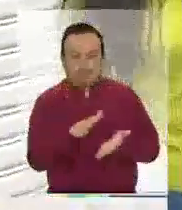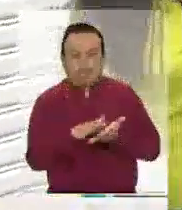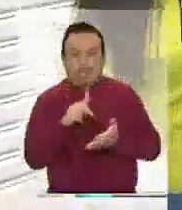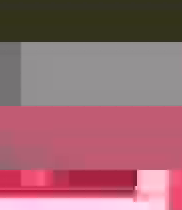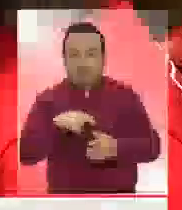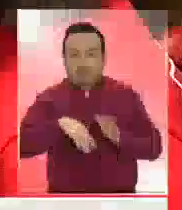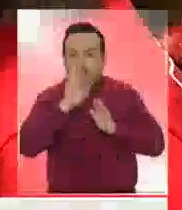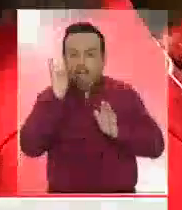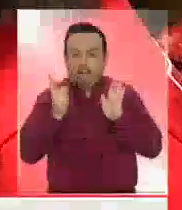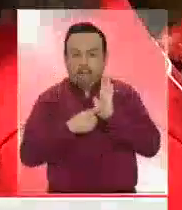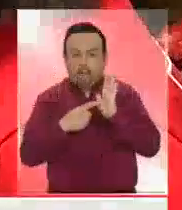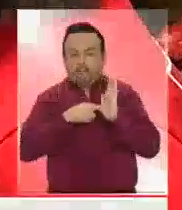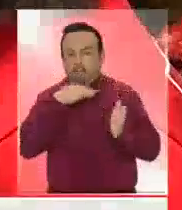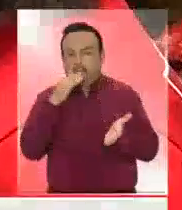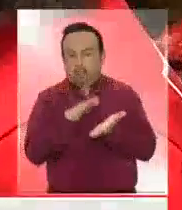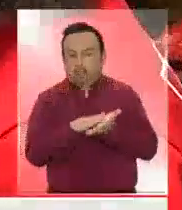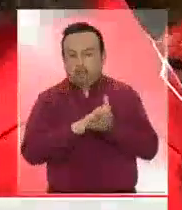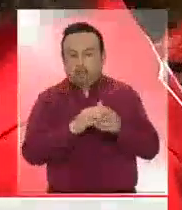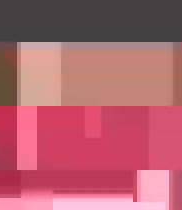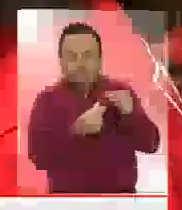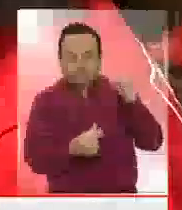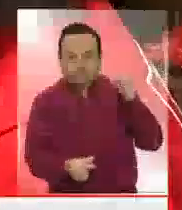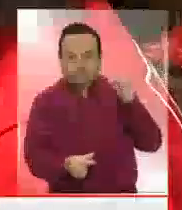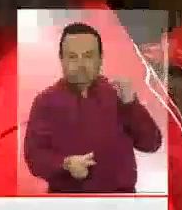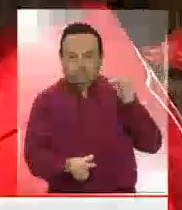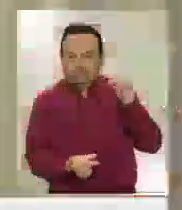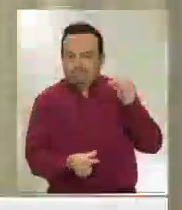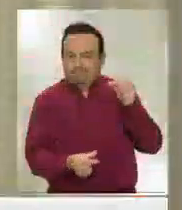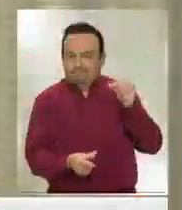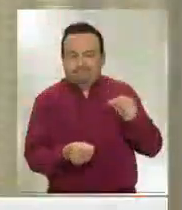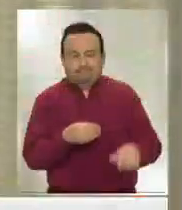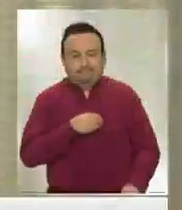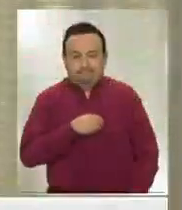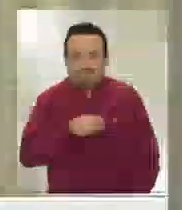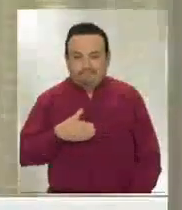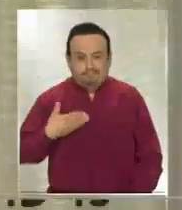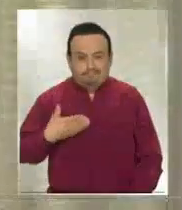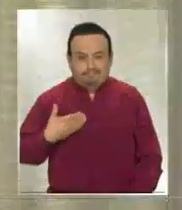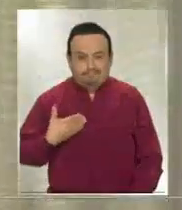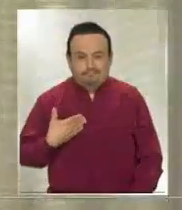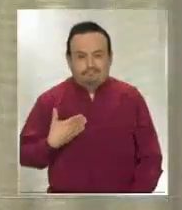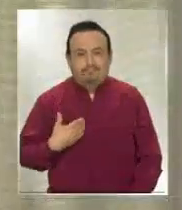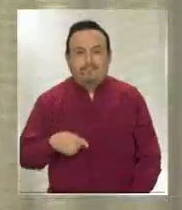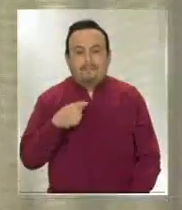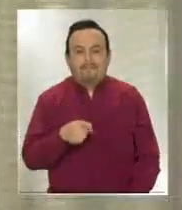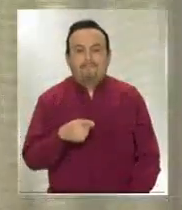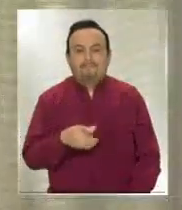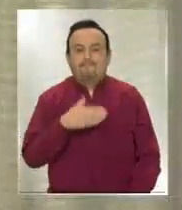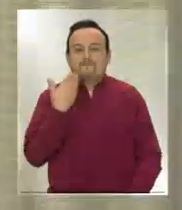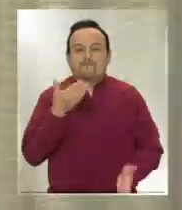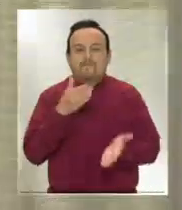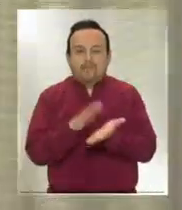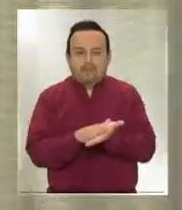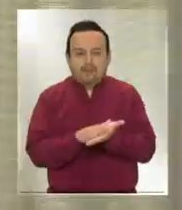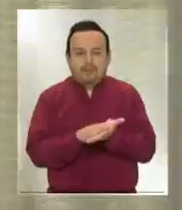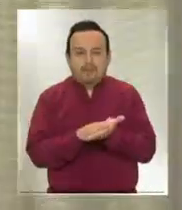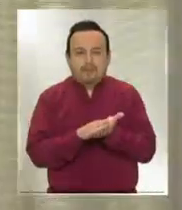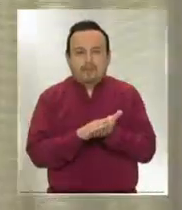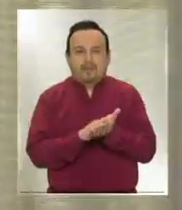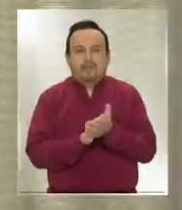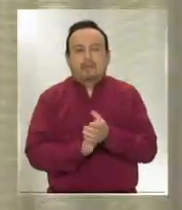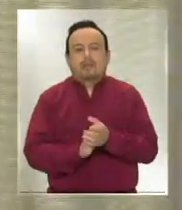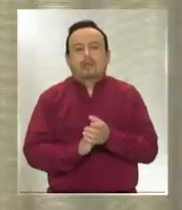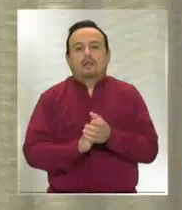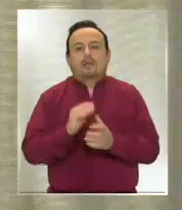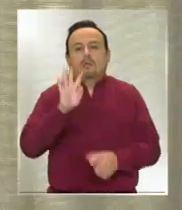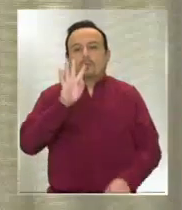con la mayor tasa de mortalidad del país. Lamentamos indicar el fallecimiento de 4 adultos mayores